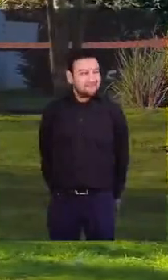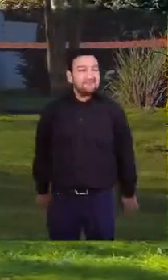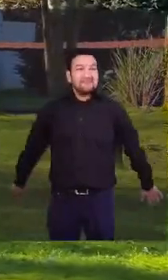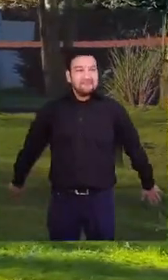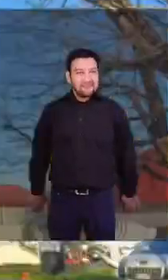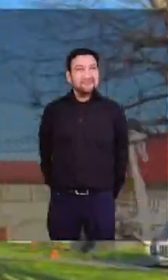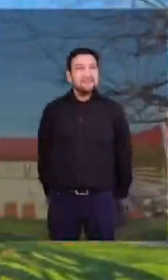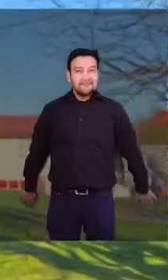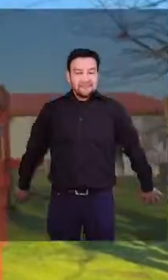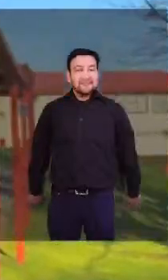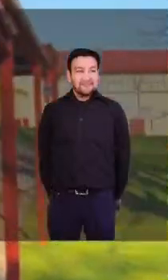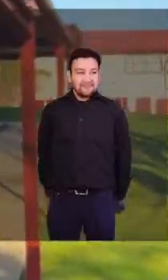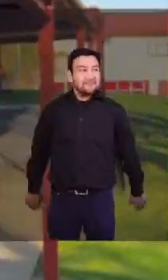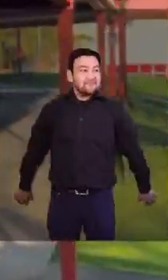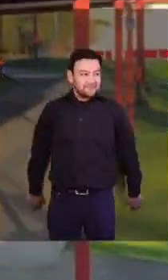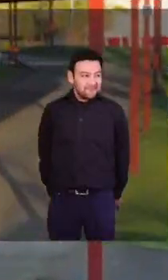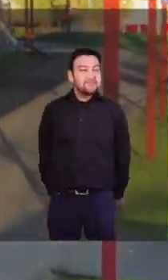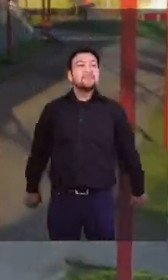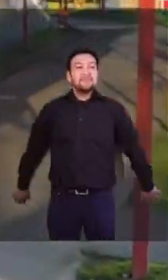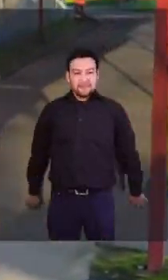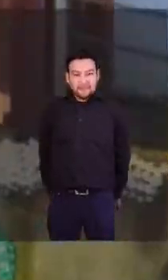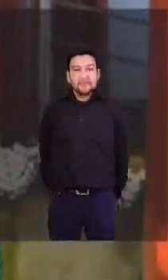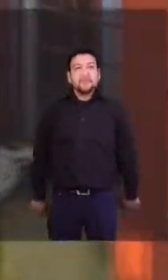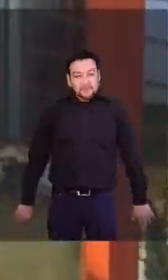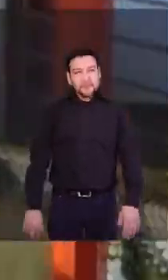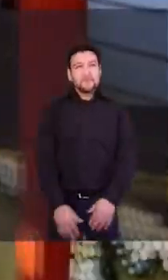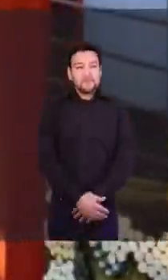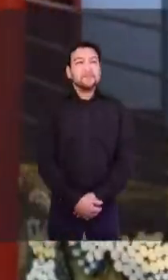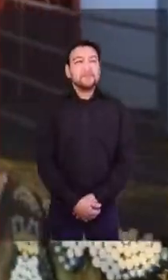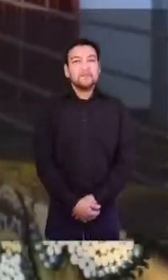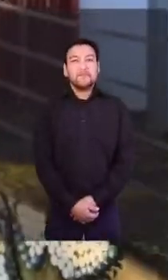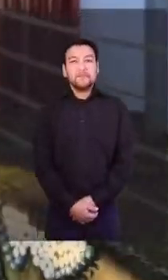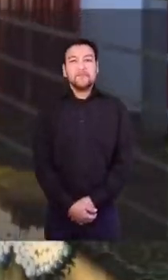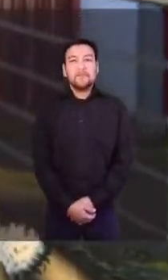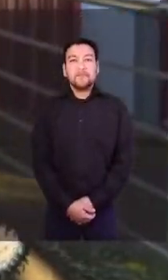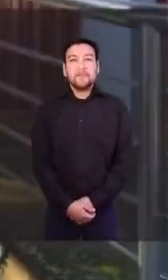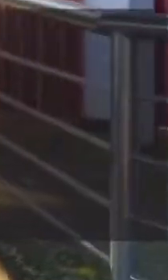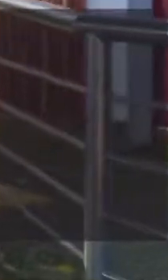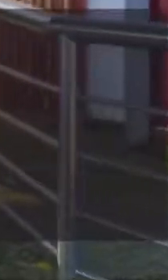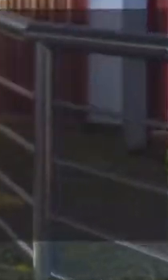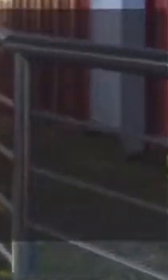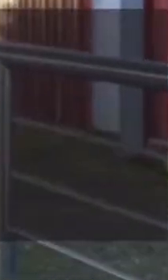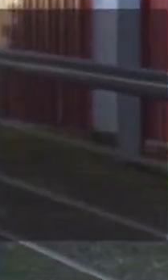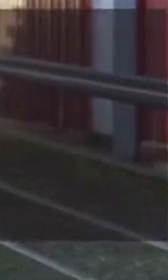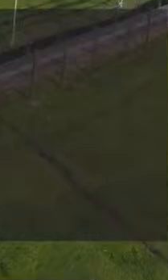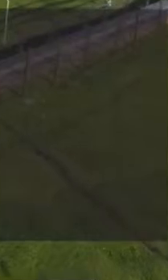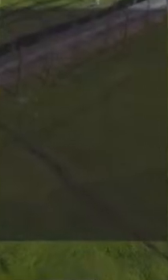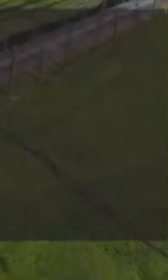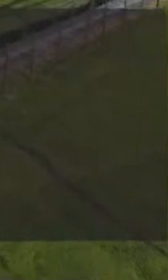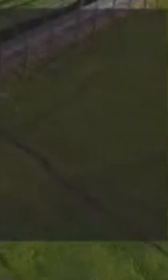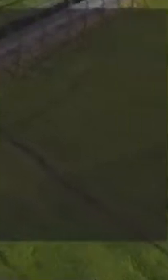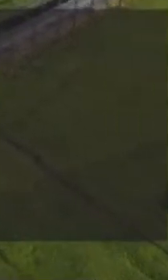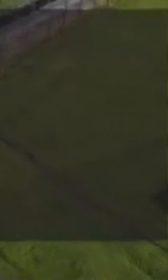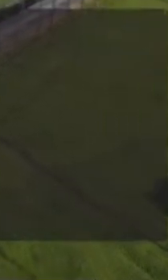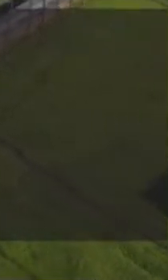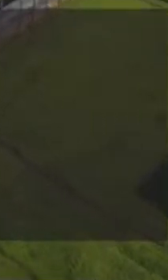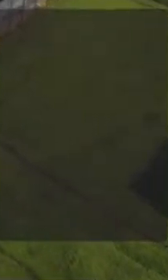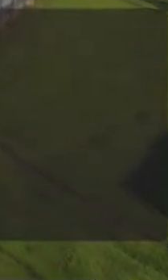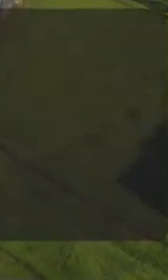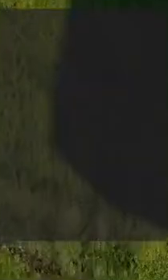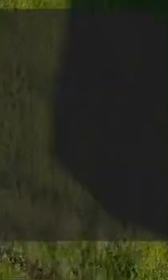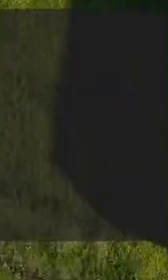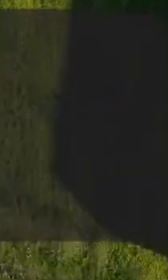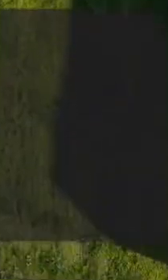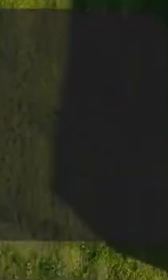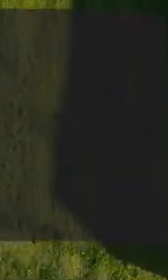en investigación e innovación, estimulando la curiosidad y el espíritu crítico para ayudarte a alcanzar tus metas